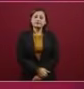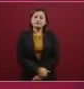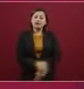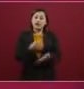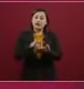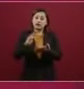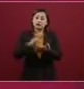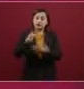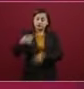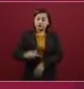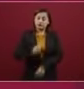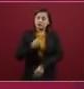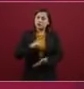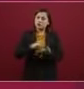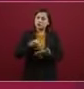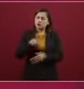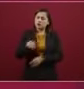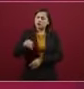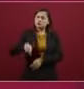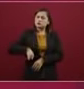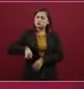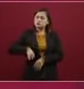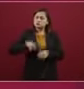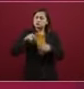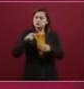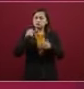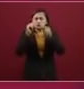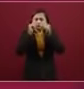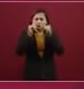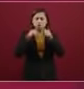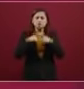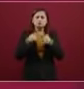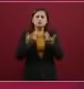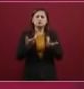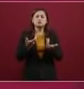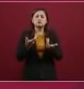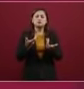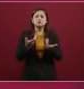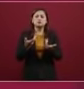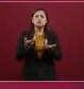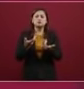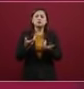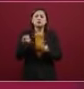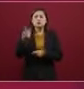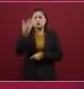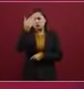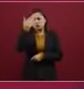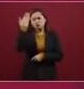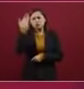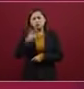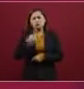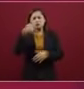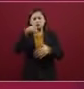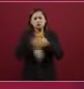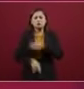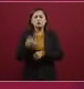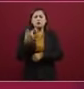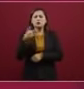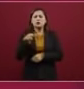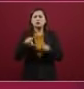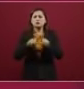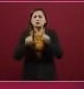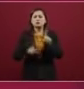por la pregunta y gracias por el interés que muestran por conocer sobre la Guardia Nacional. Sin embargo, pues yo debo